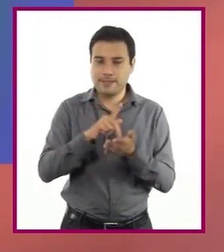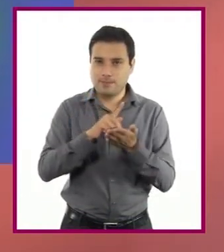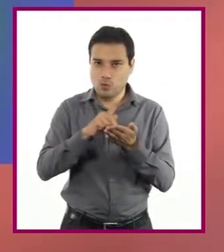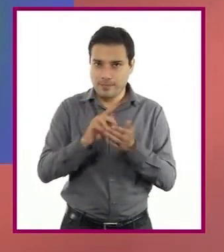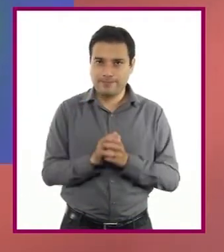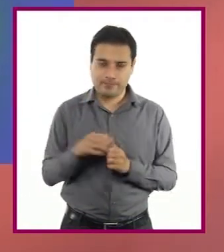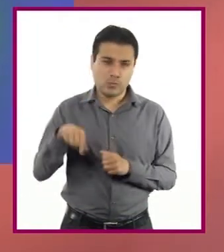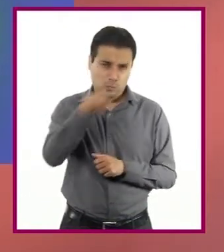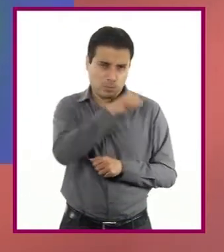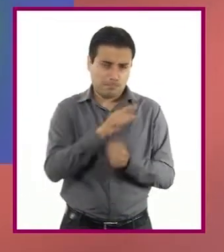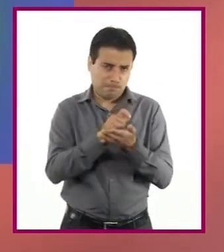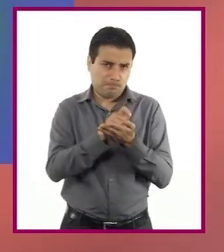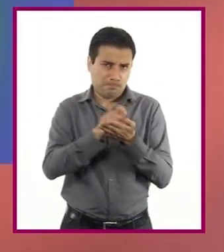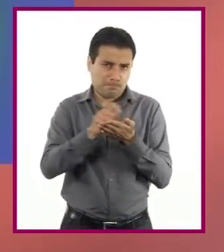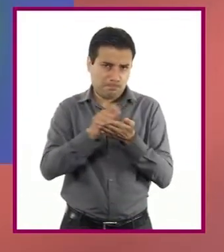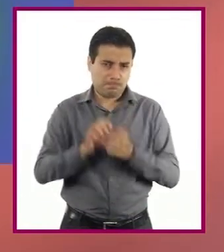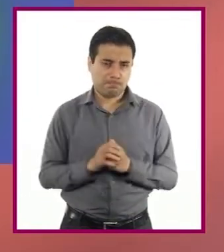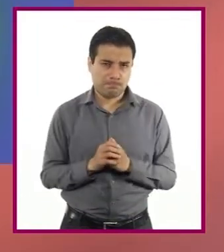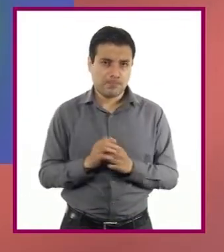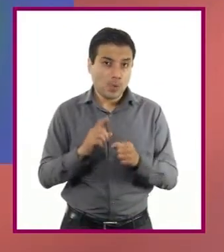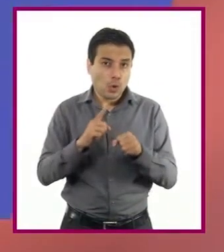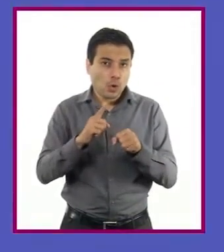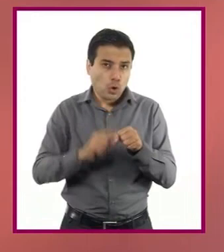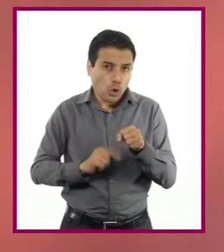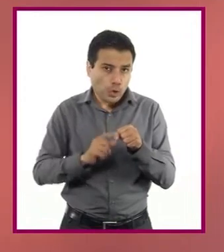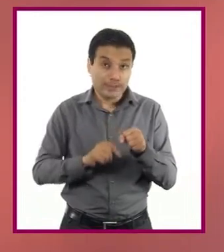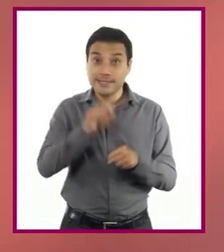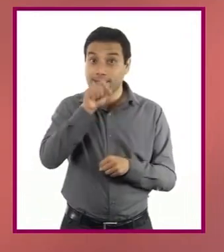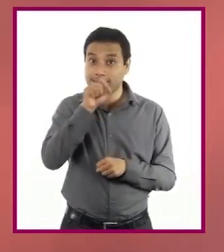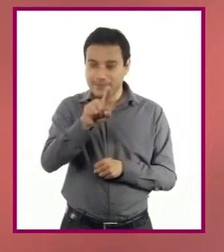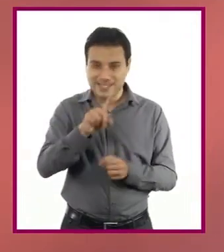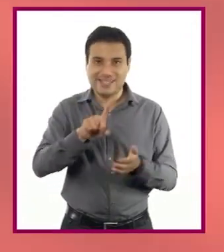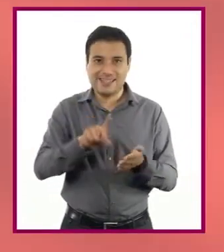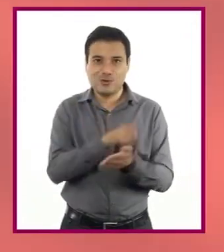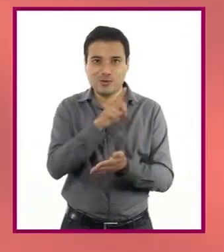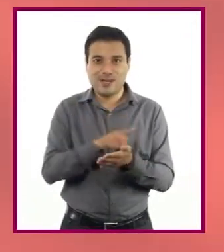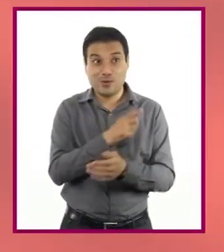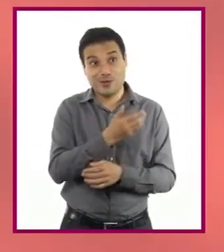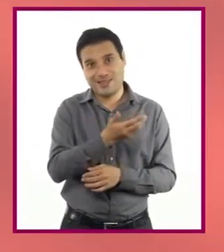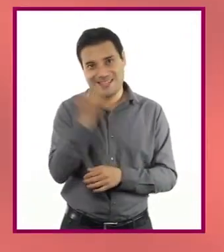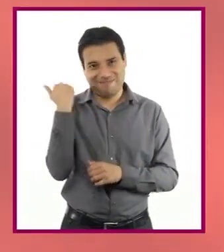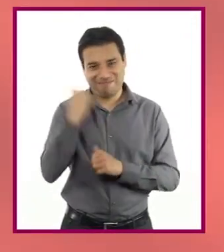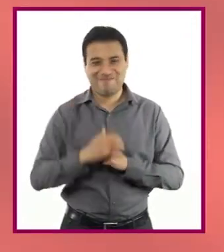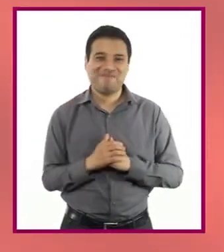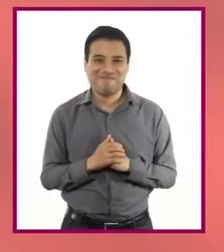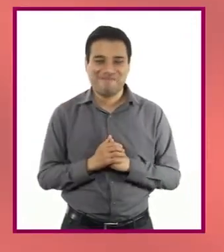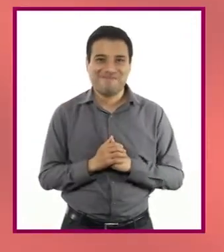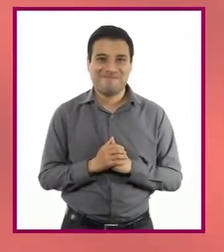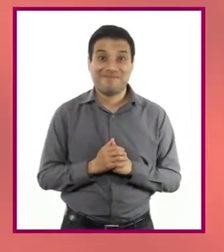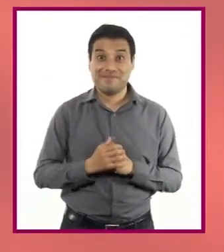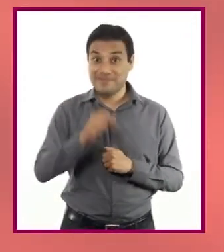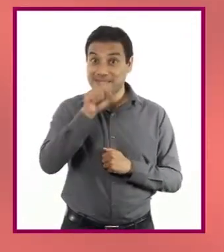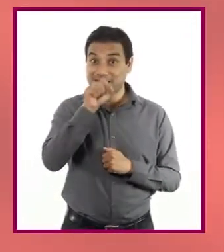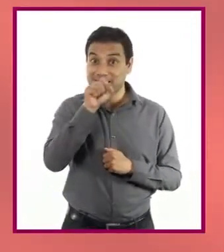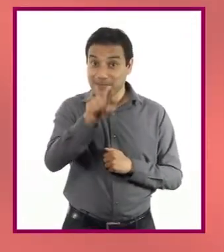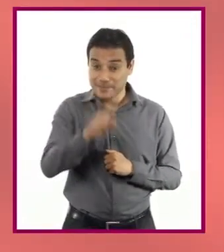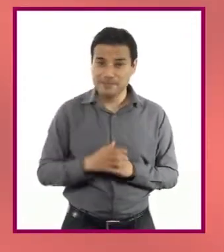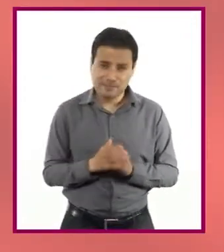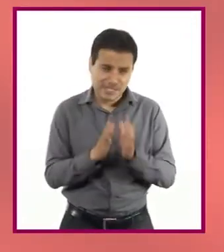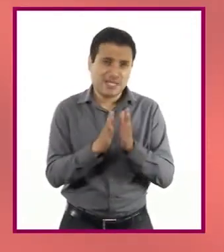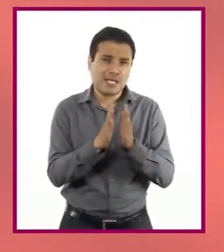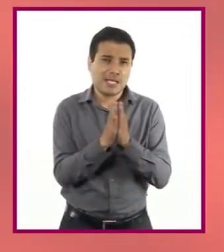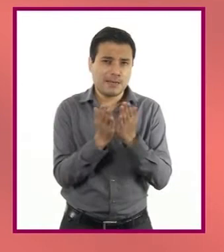puedan tomar notas, lápices de colores y si tienen un diccionario, corran por él. También podría ayudarles tener a la mano su libro de